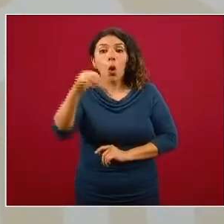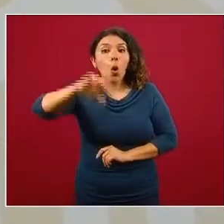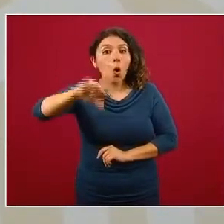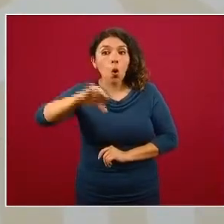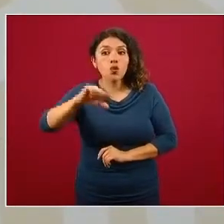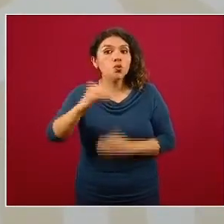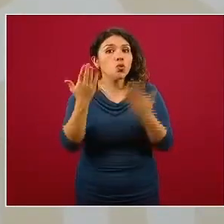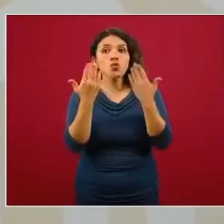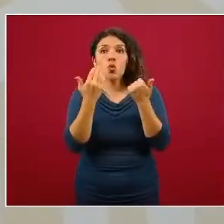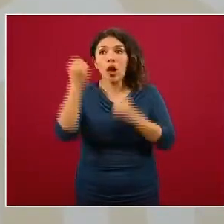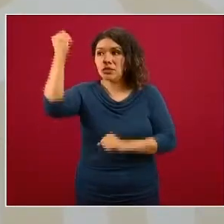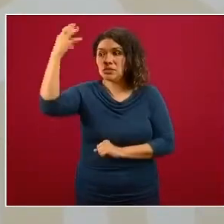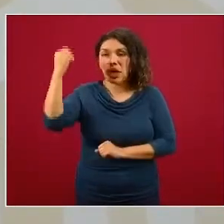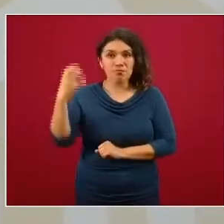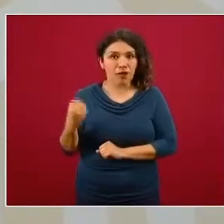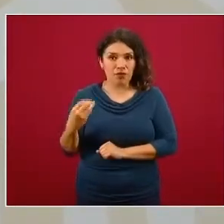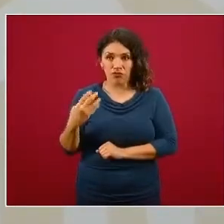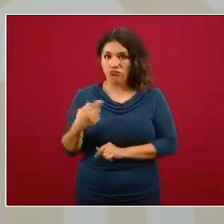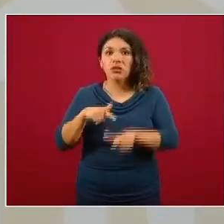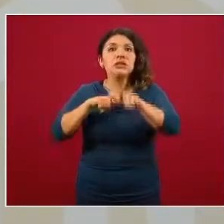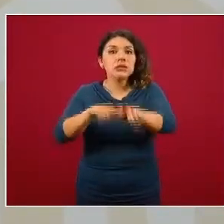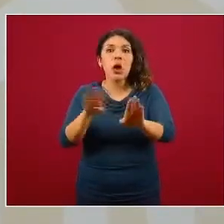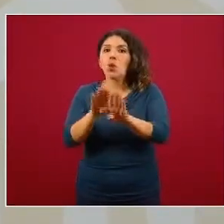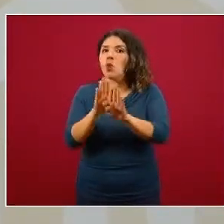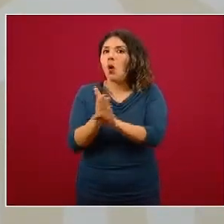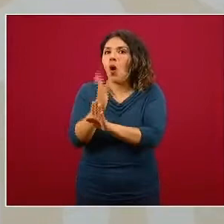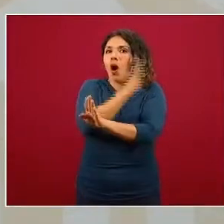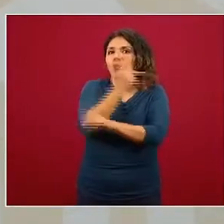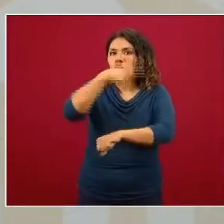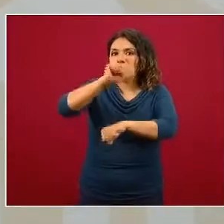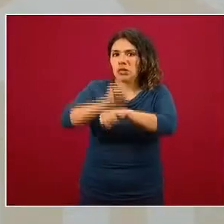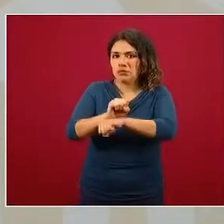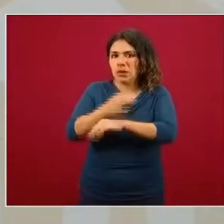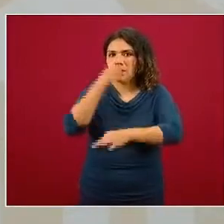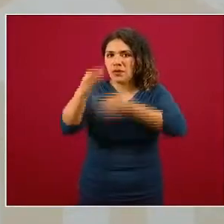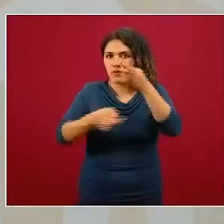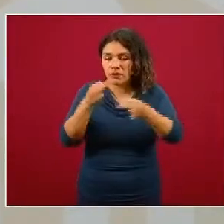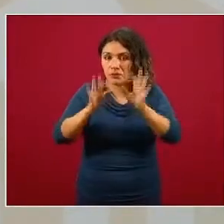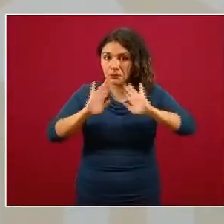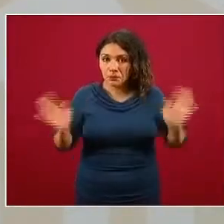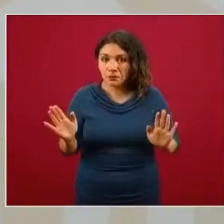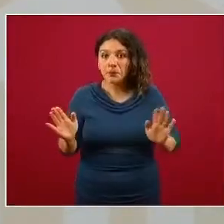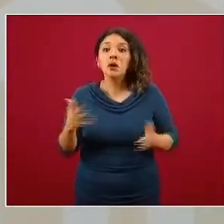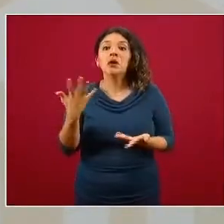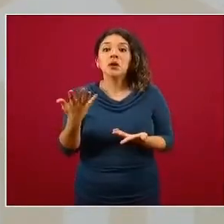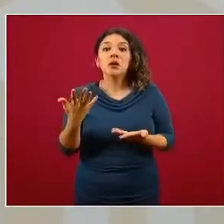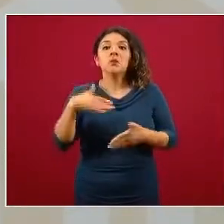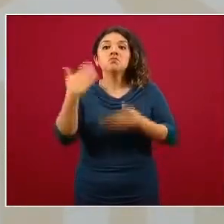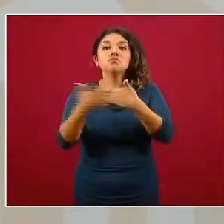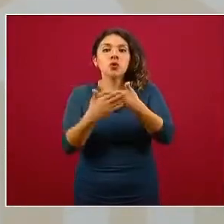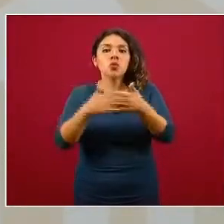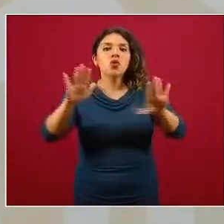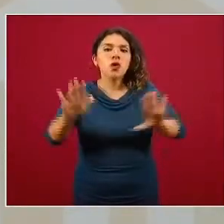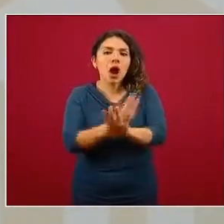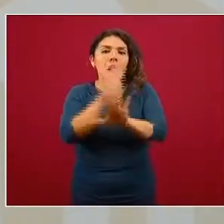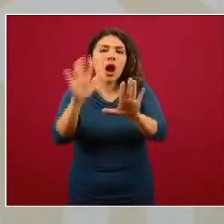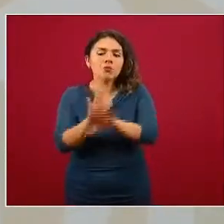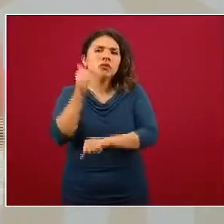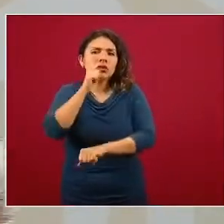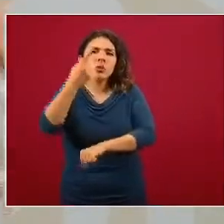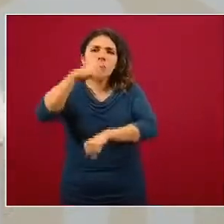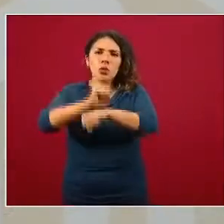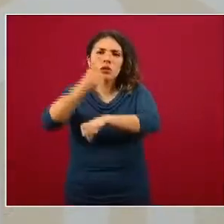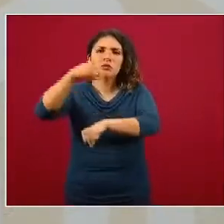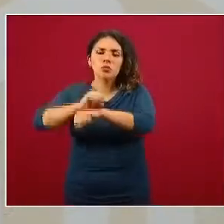no vamos a presentar semáforo, seguimos con el semáforo de la semana previa y estaremos actualizando todas las